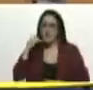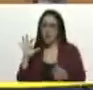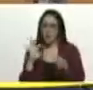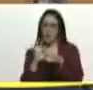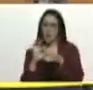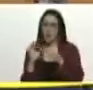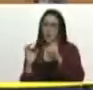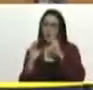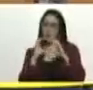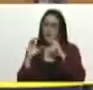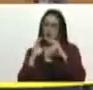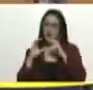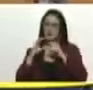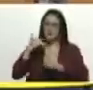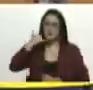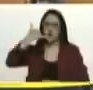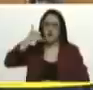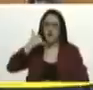y hablar.